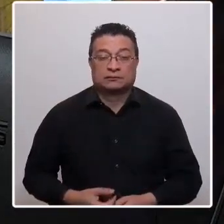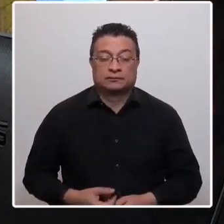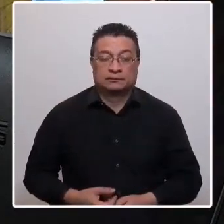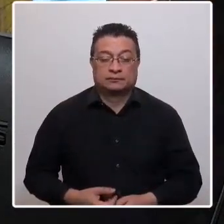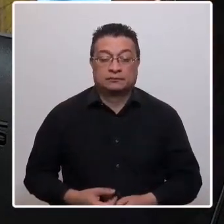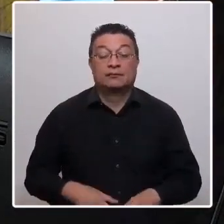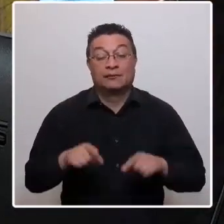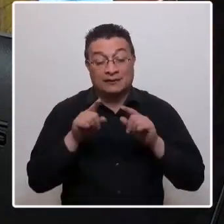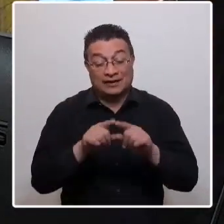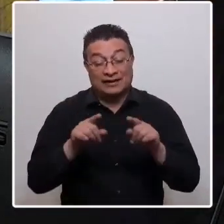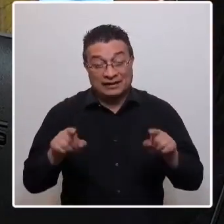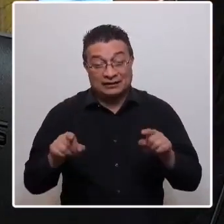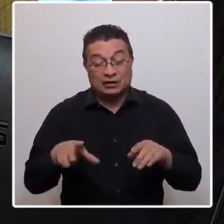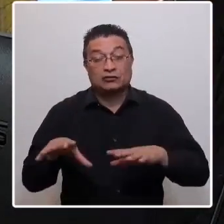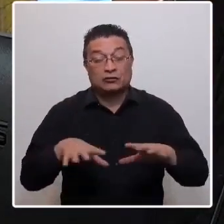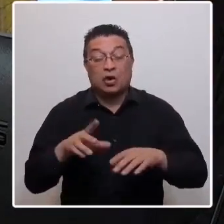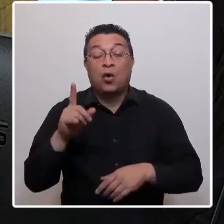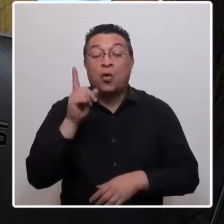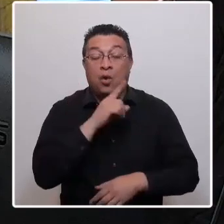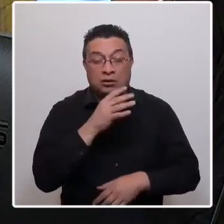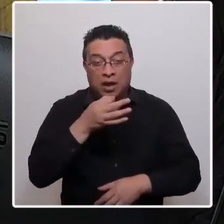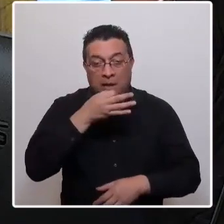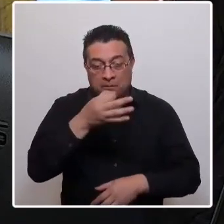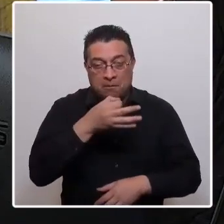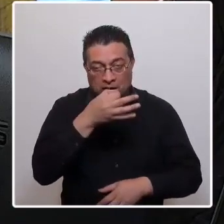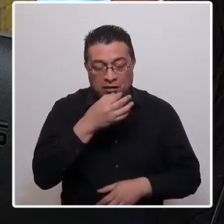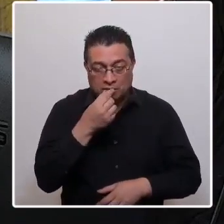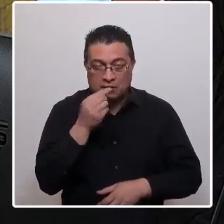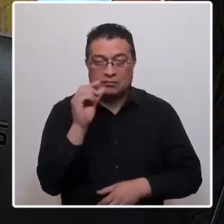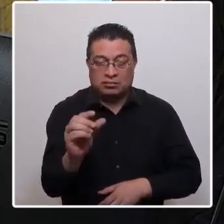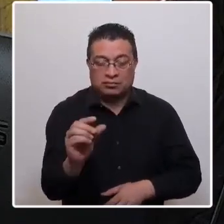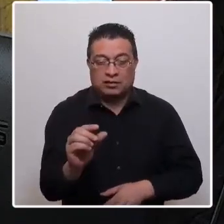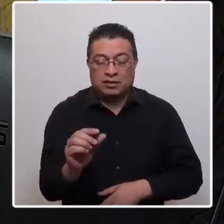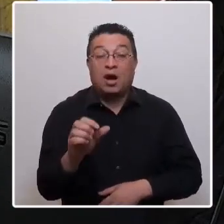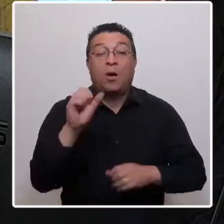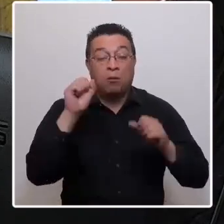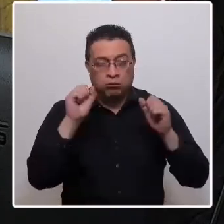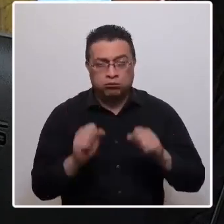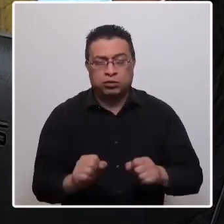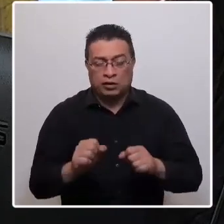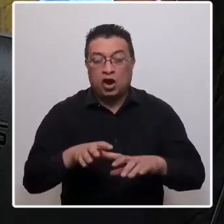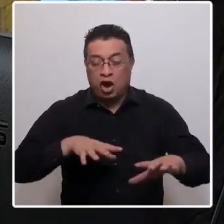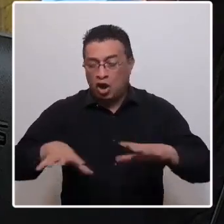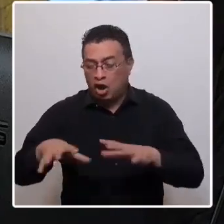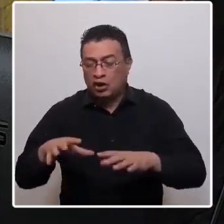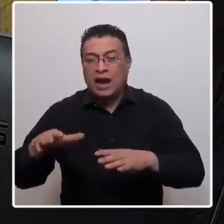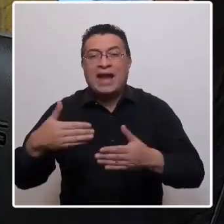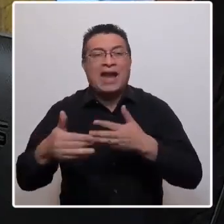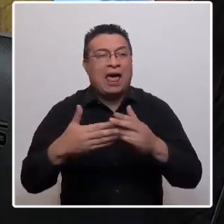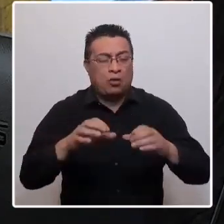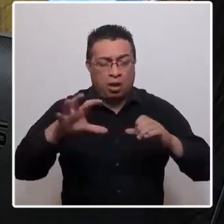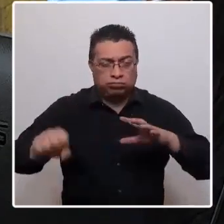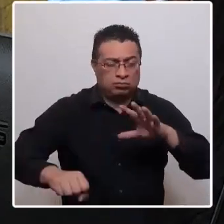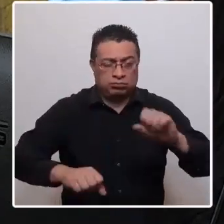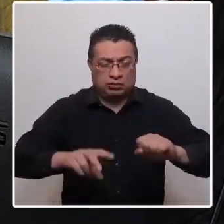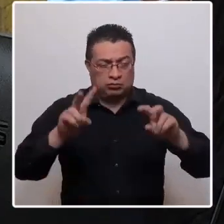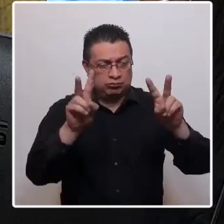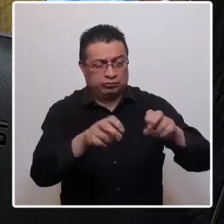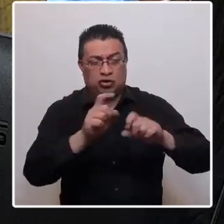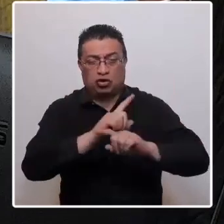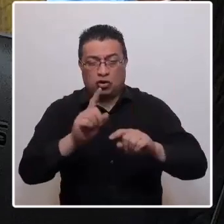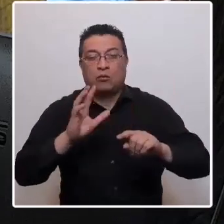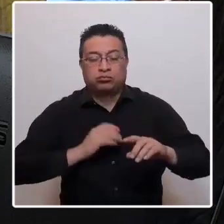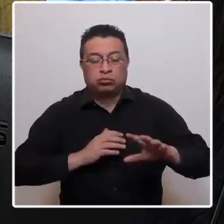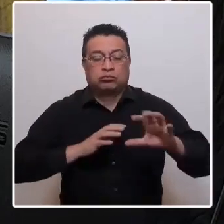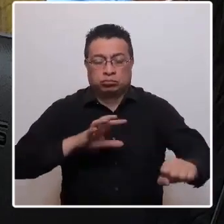Estas son las últimas palabras de la intervención. Podremos tener bienes comunes naturales, inapropiables y apropiables,